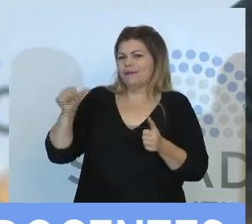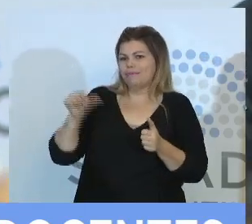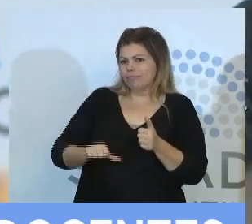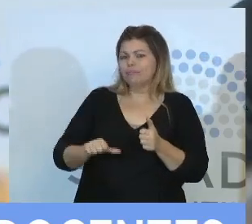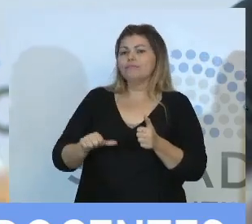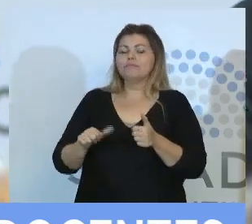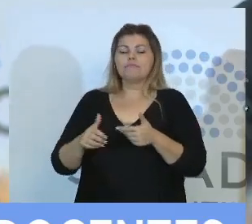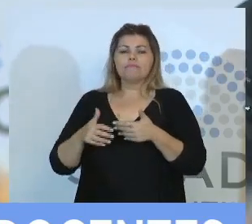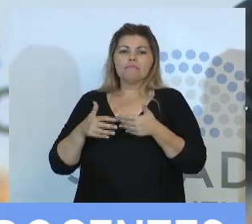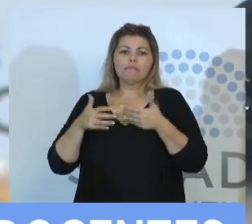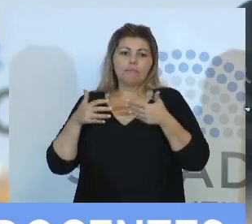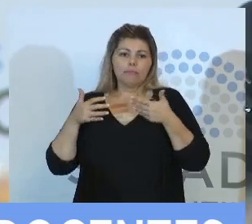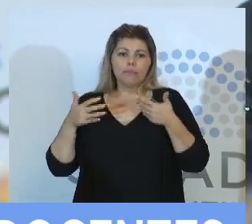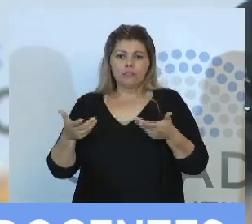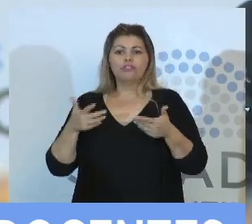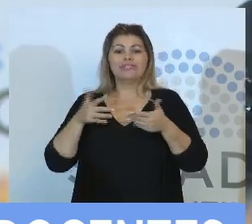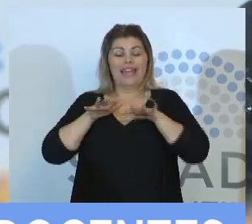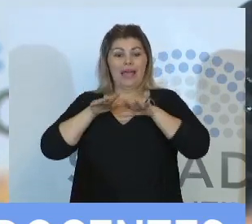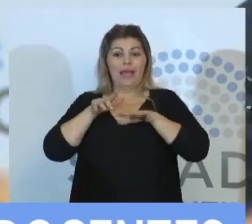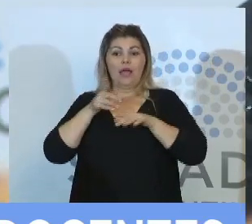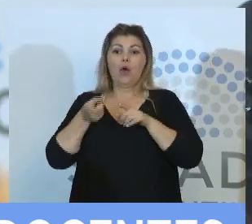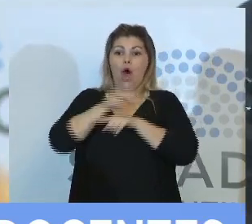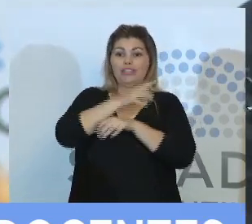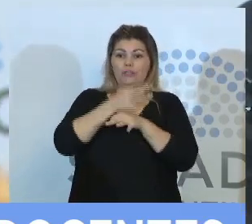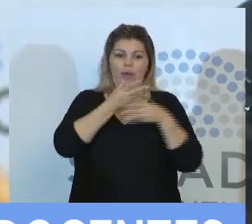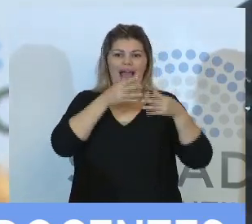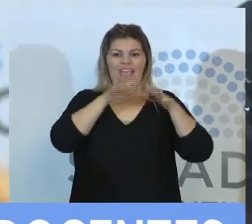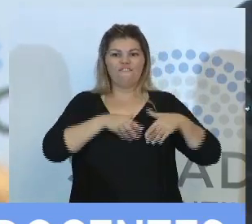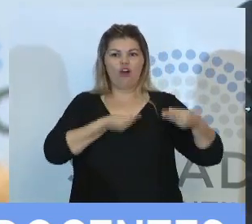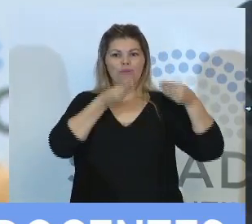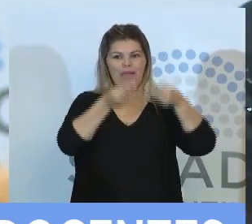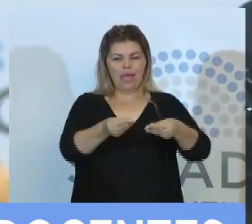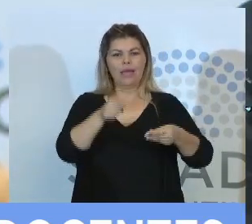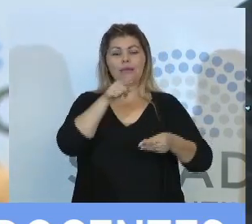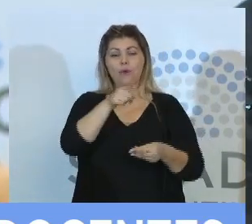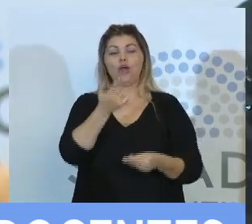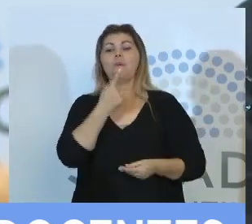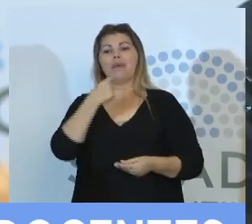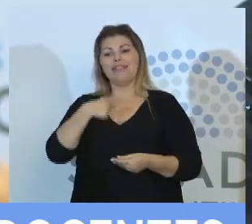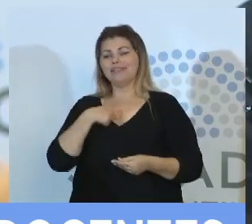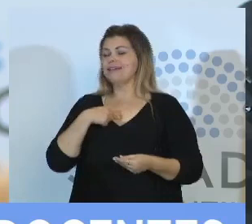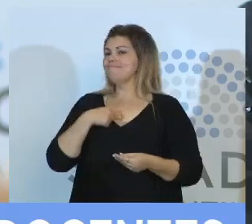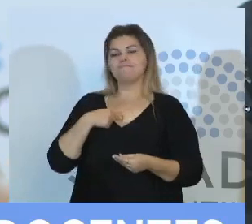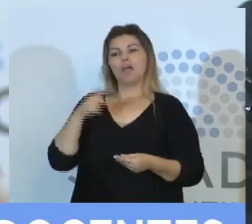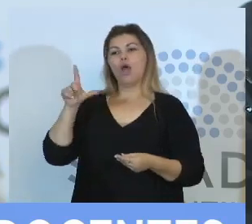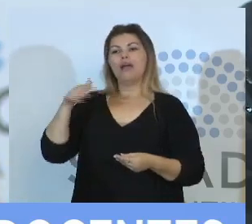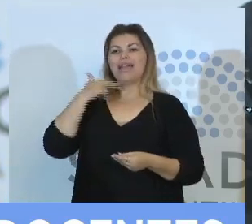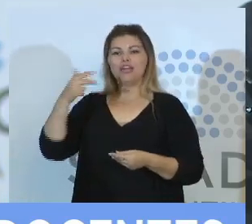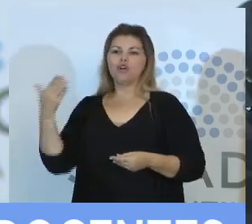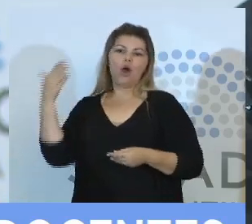Bueno, entonces recibieron el informe y me dijeron que no podían tomar a Luca en el